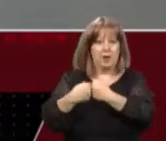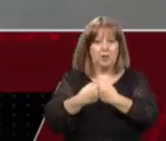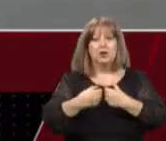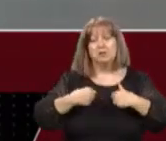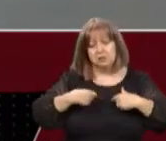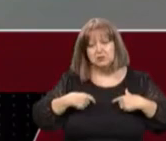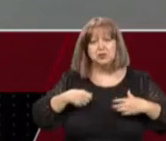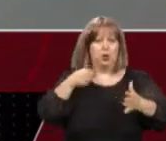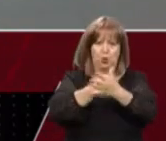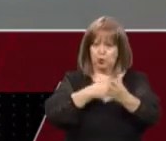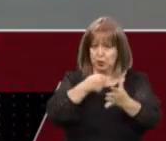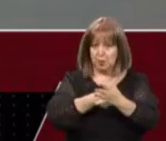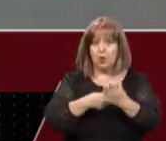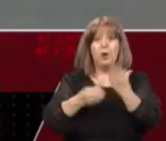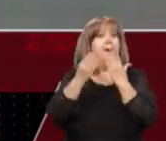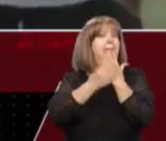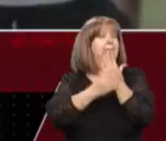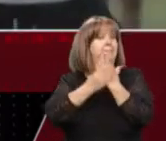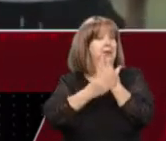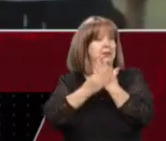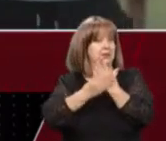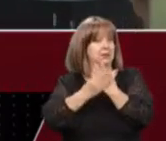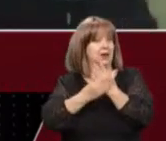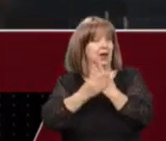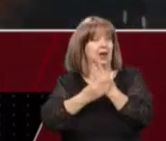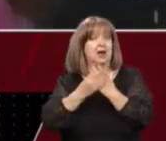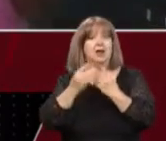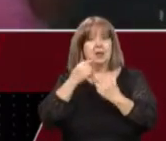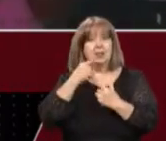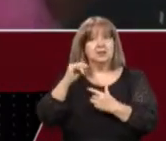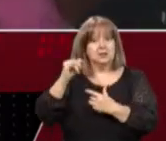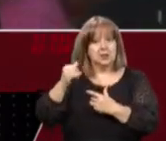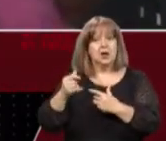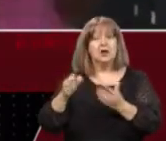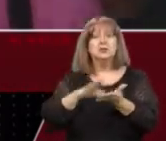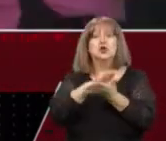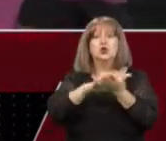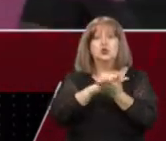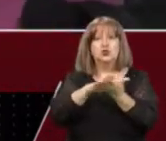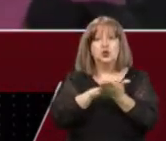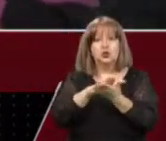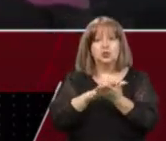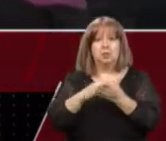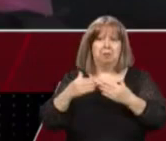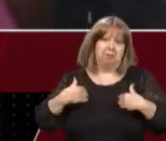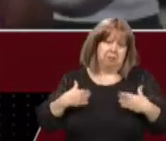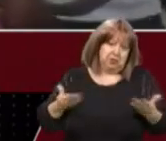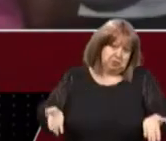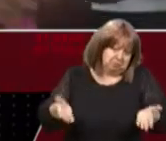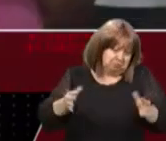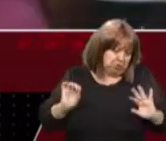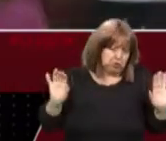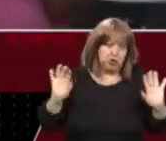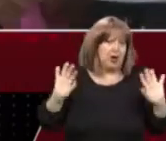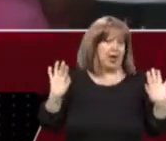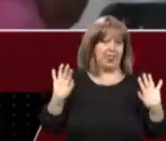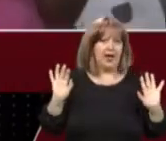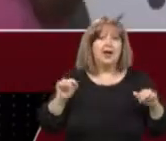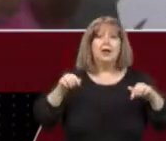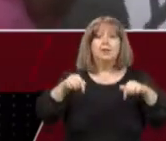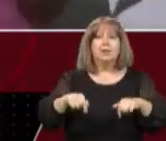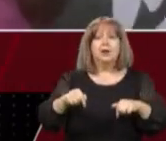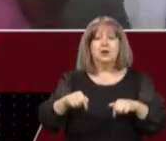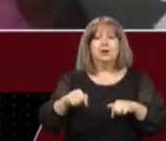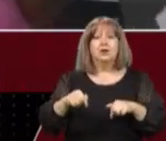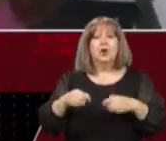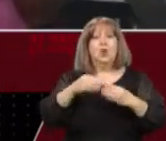jornadas de lucha. Si la ministra pusiera realmente a disposición una solución a esto, nosotros no impulsaríamos esta jornada. Es obvio